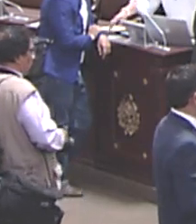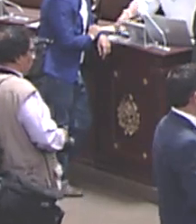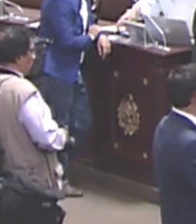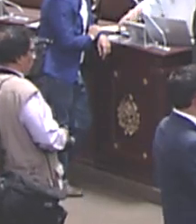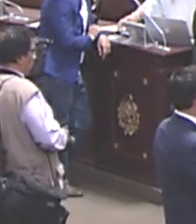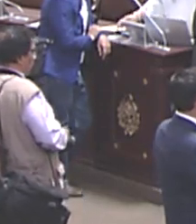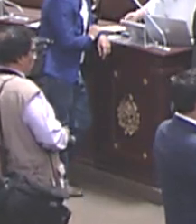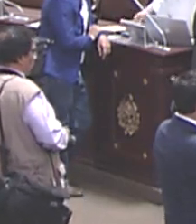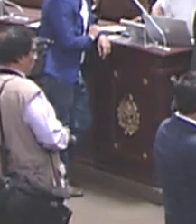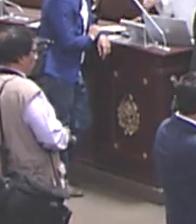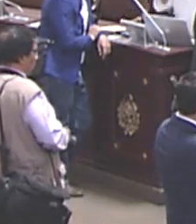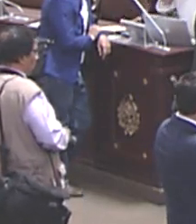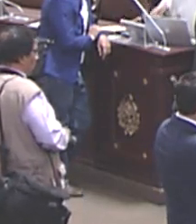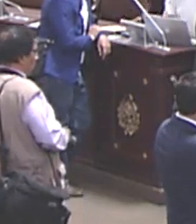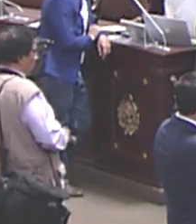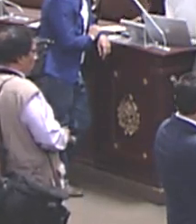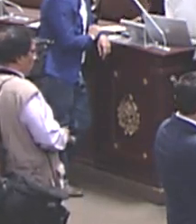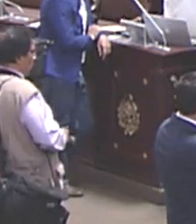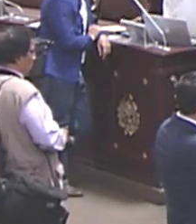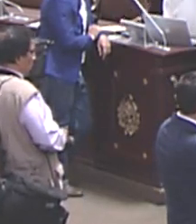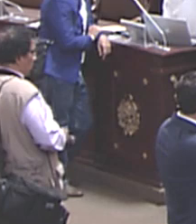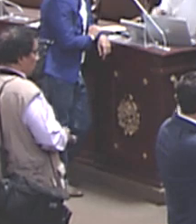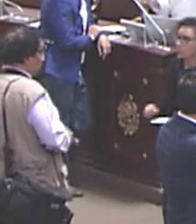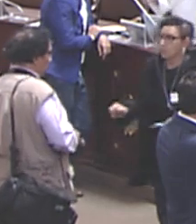El diputado José Luis Rodríguez Díaz de León.